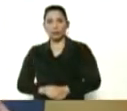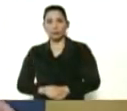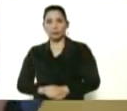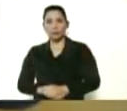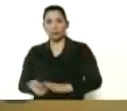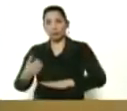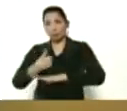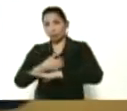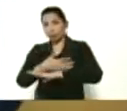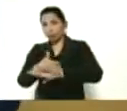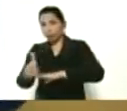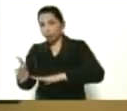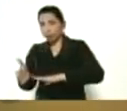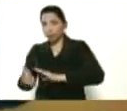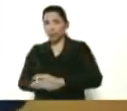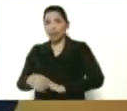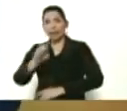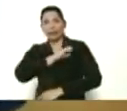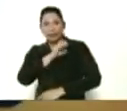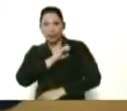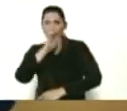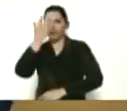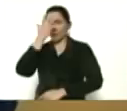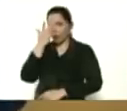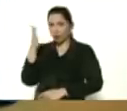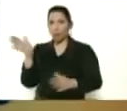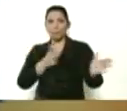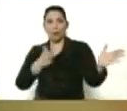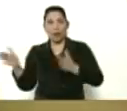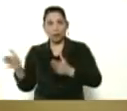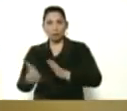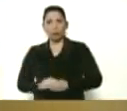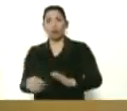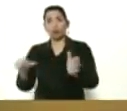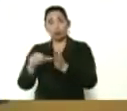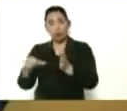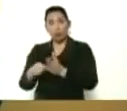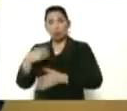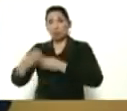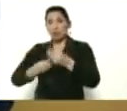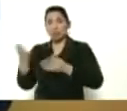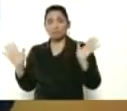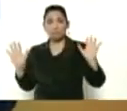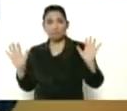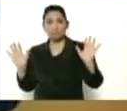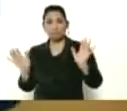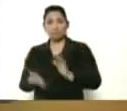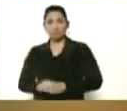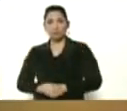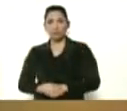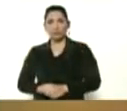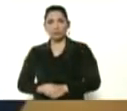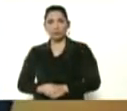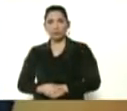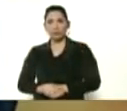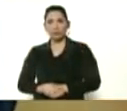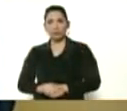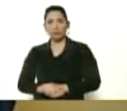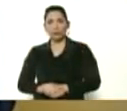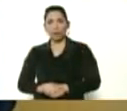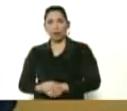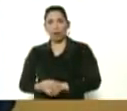un tiempo precioso, enero, febrero, marzo, donde lo que hicieron fue repartir